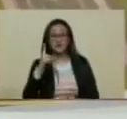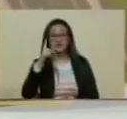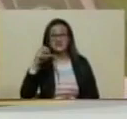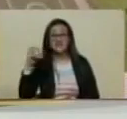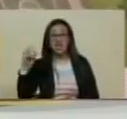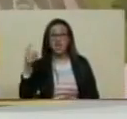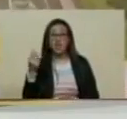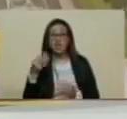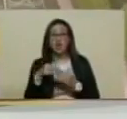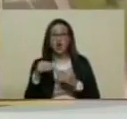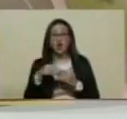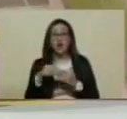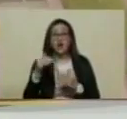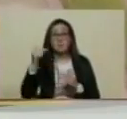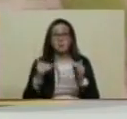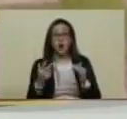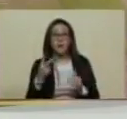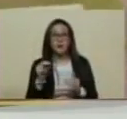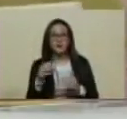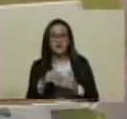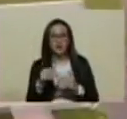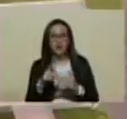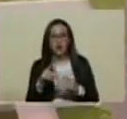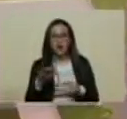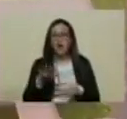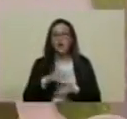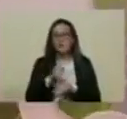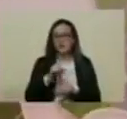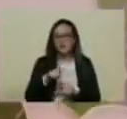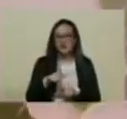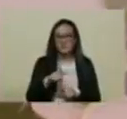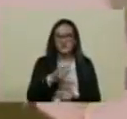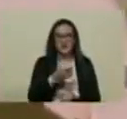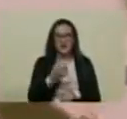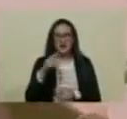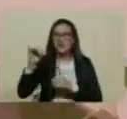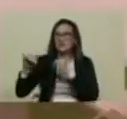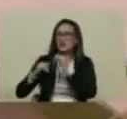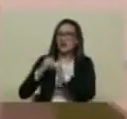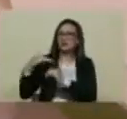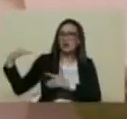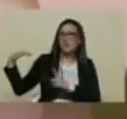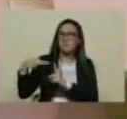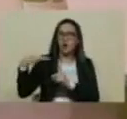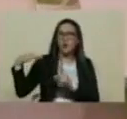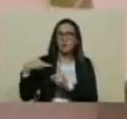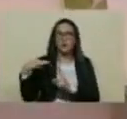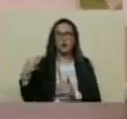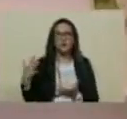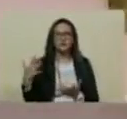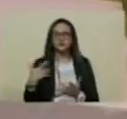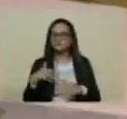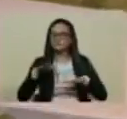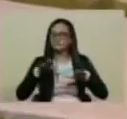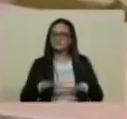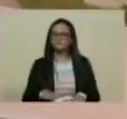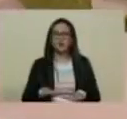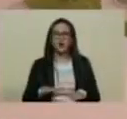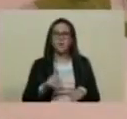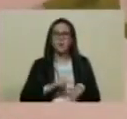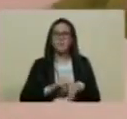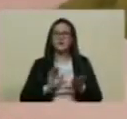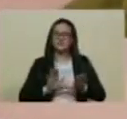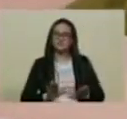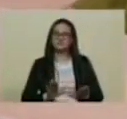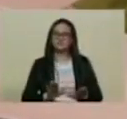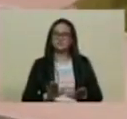a 20, la guerra económica y la agresión internacional, tuve que posponer